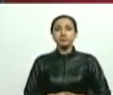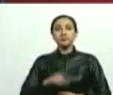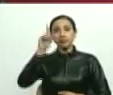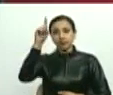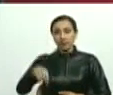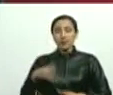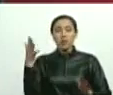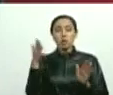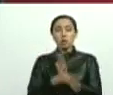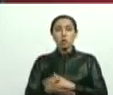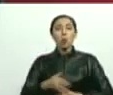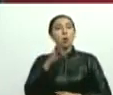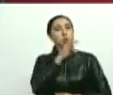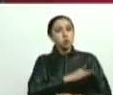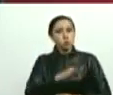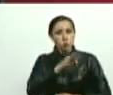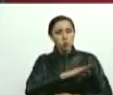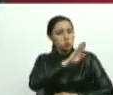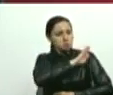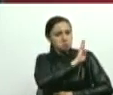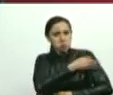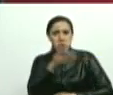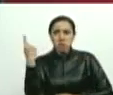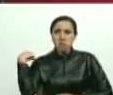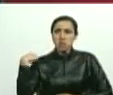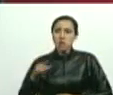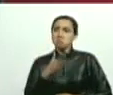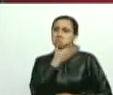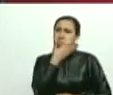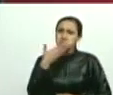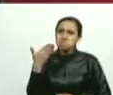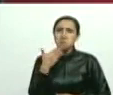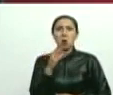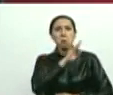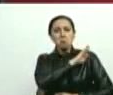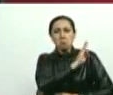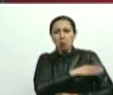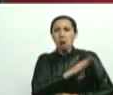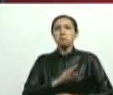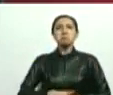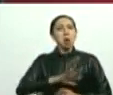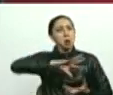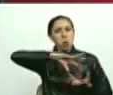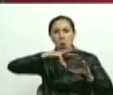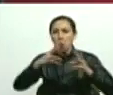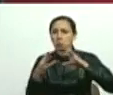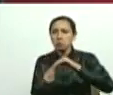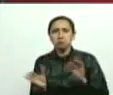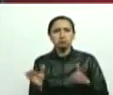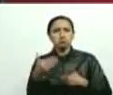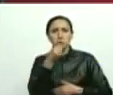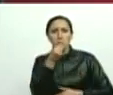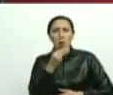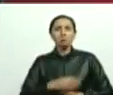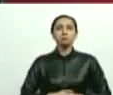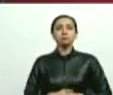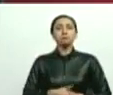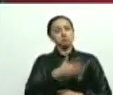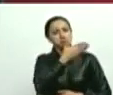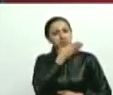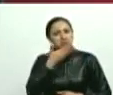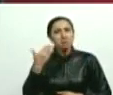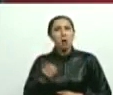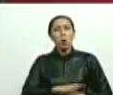activado para lo social, para mejorar y fortalecer los CLAP, para mejorar y fortalecer los